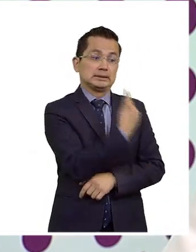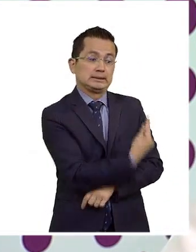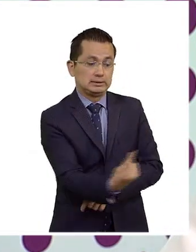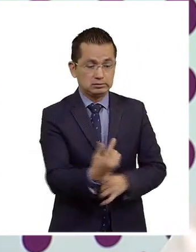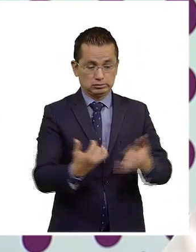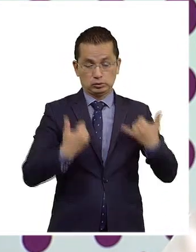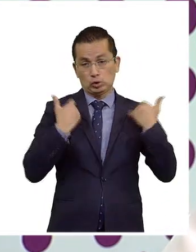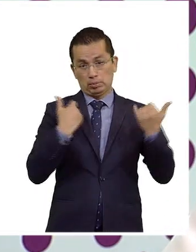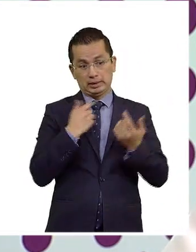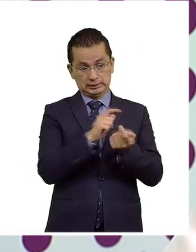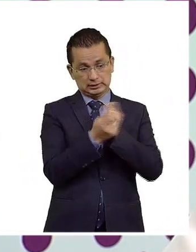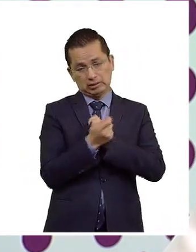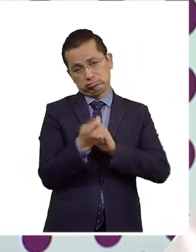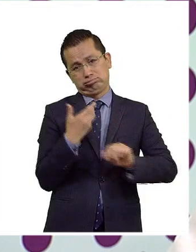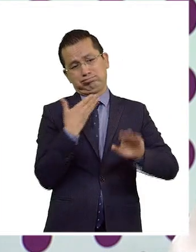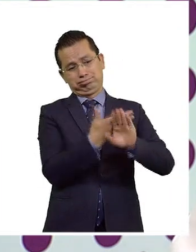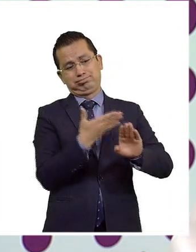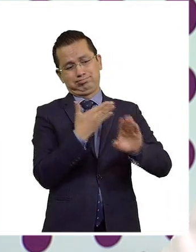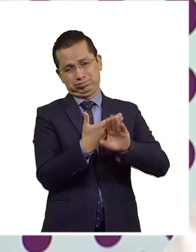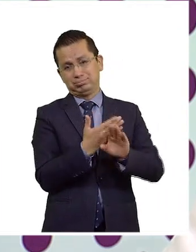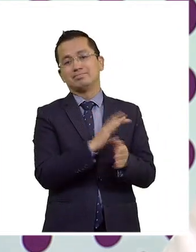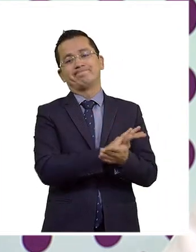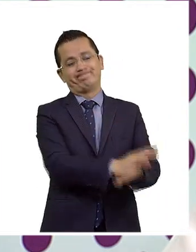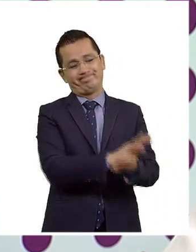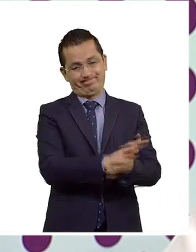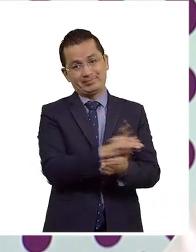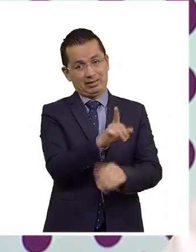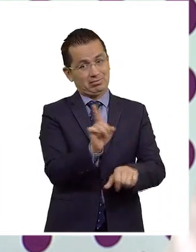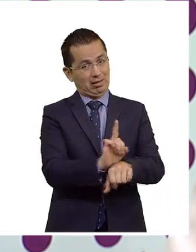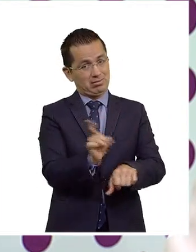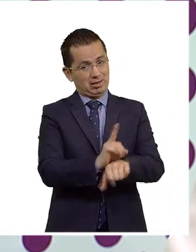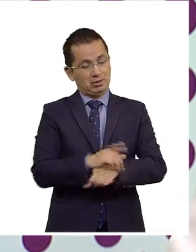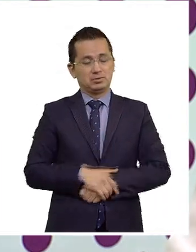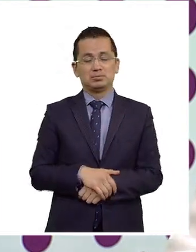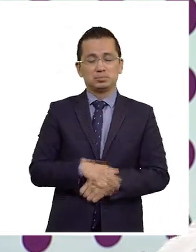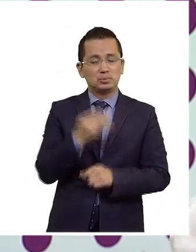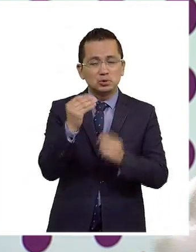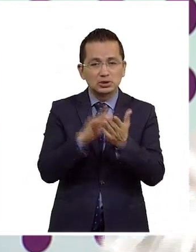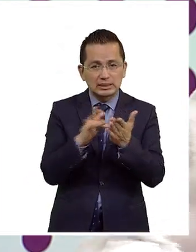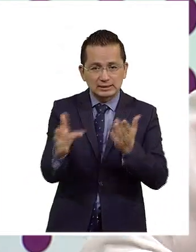viven día a día las personas trans y sobre todo los niños, niñas y adolescentes.